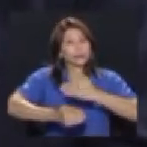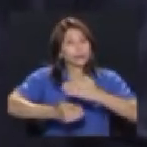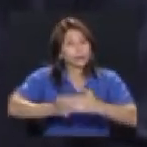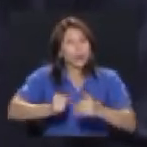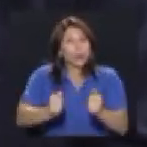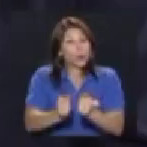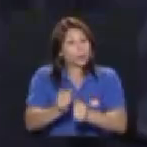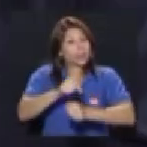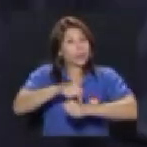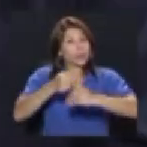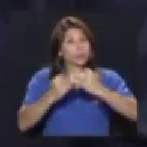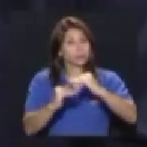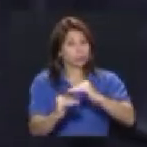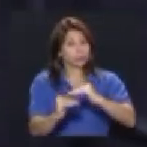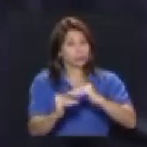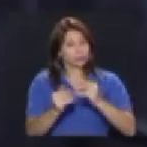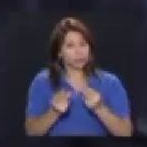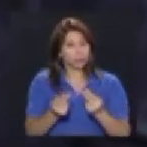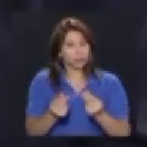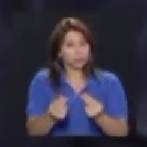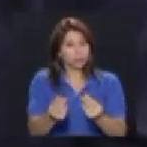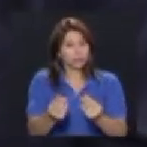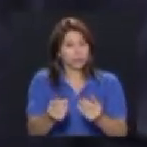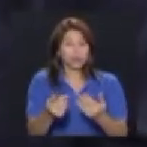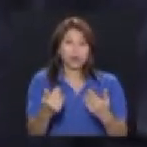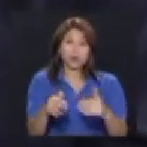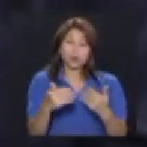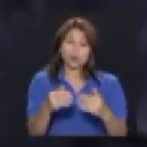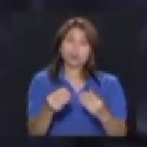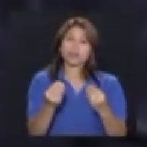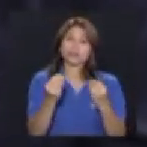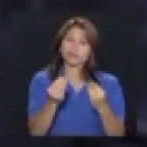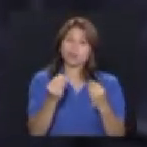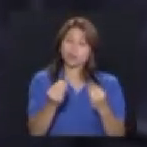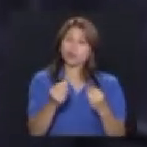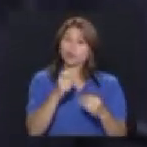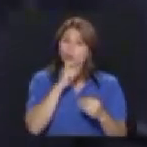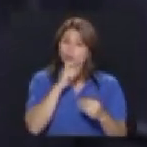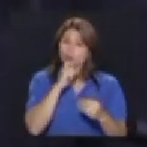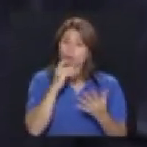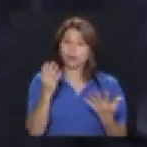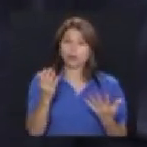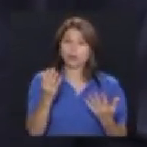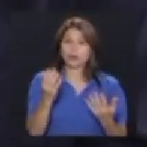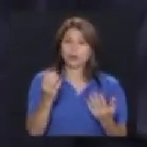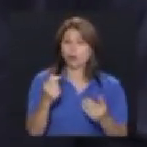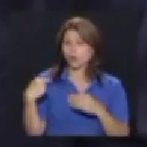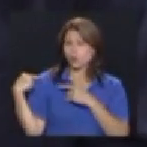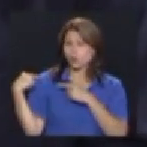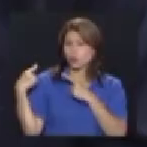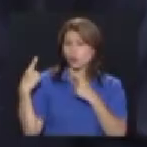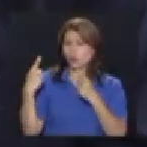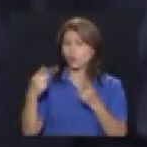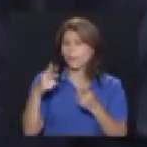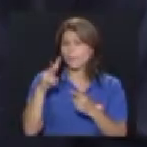par. Y la verdad que tritura. Por 20 años o por